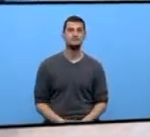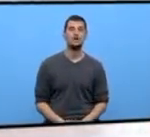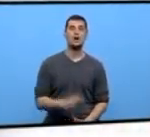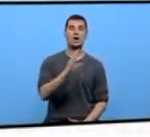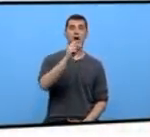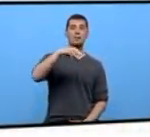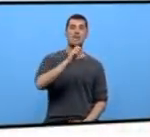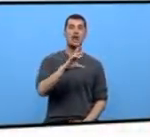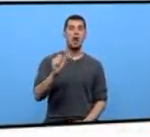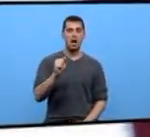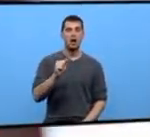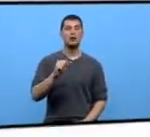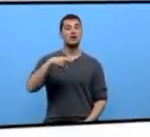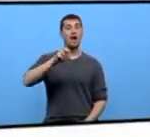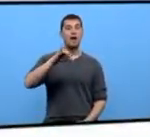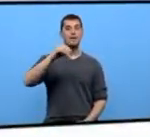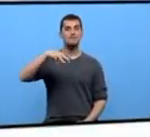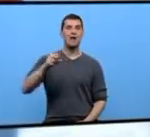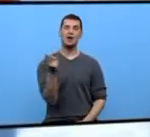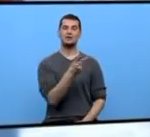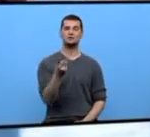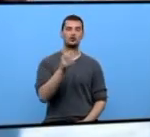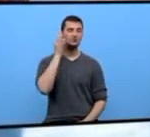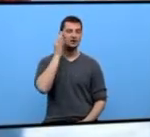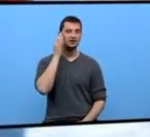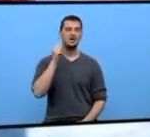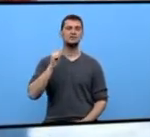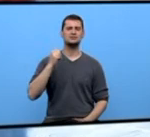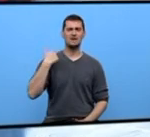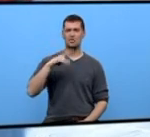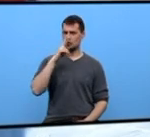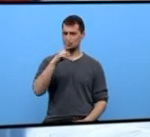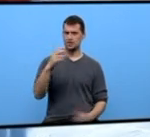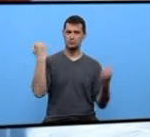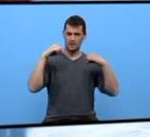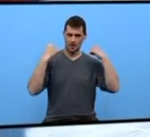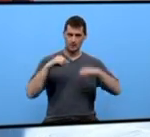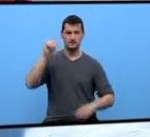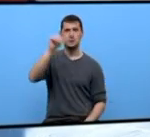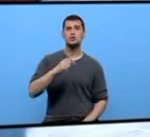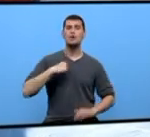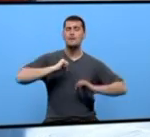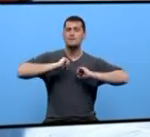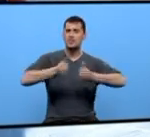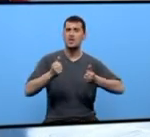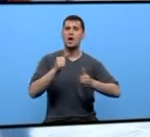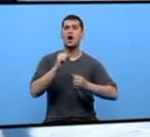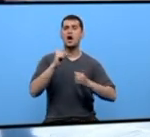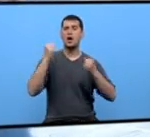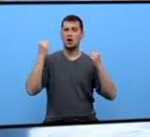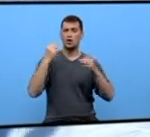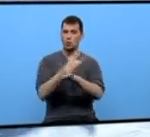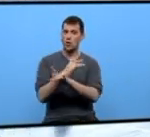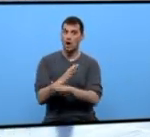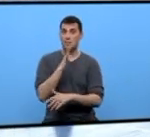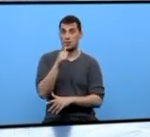Candela e Naima levan 2 anos adestrando. Entrenando 2 años e empecé a jugar porque un entrenador me lo propuso